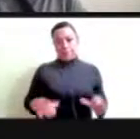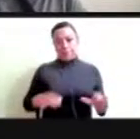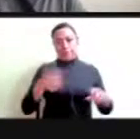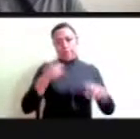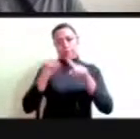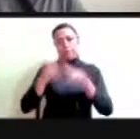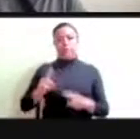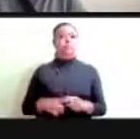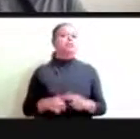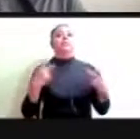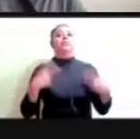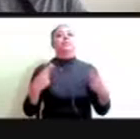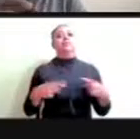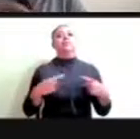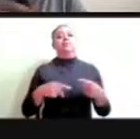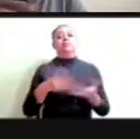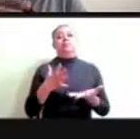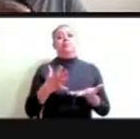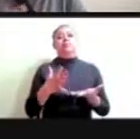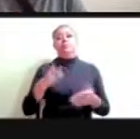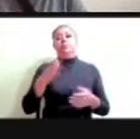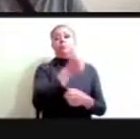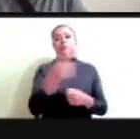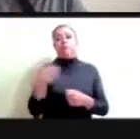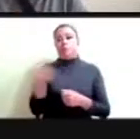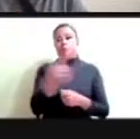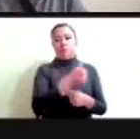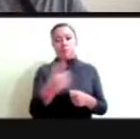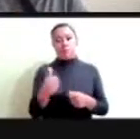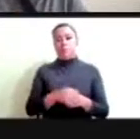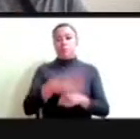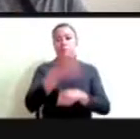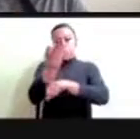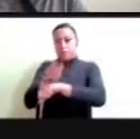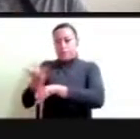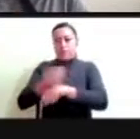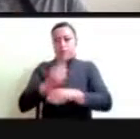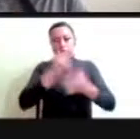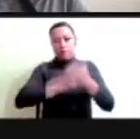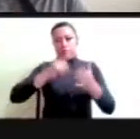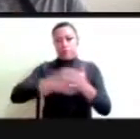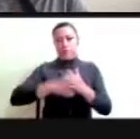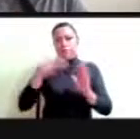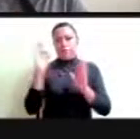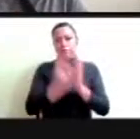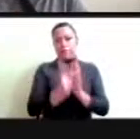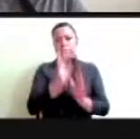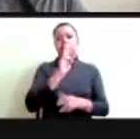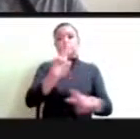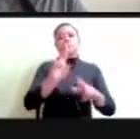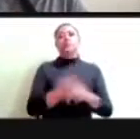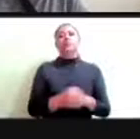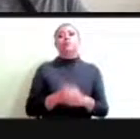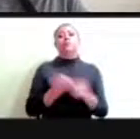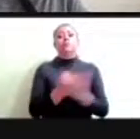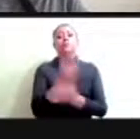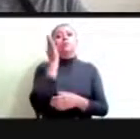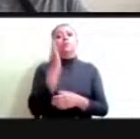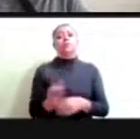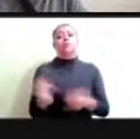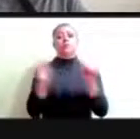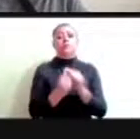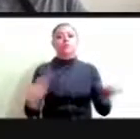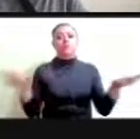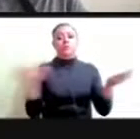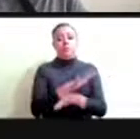peatones que circulan sobre la vía pública, se adecuó el texto de su punto resolutivo, por lo tanto, se dictaminó con modificaciones. En consecuencia, se